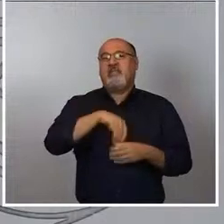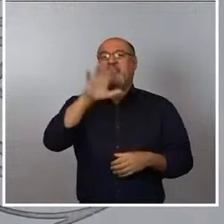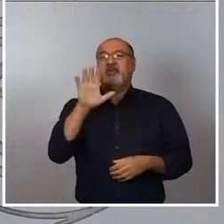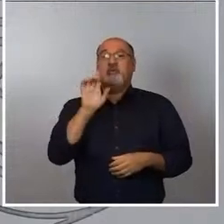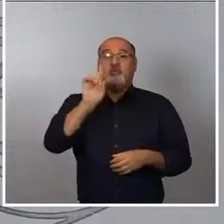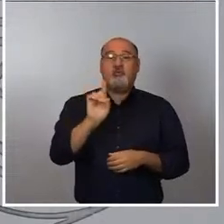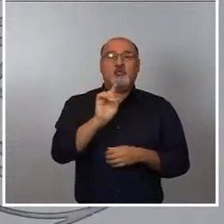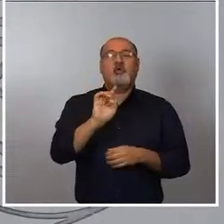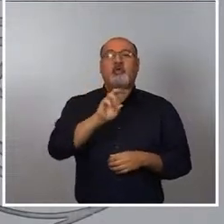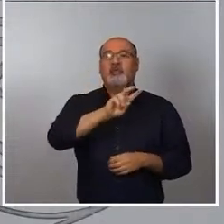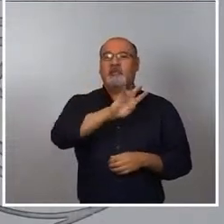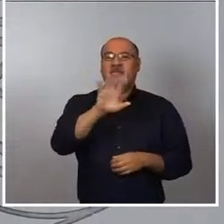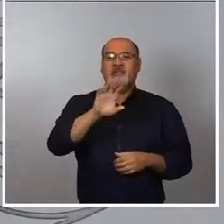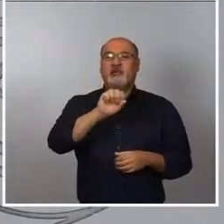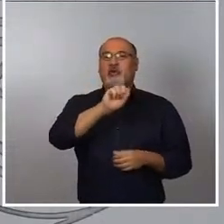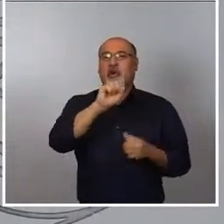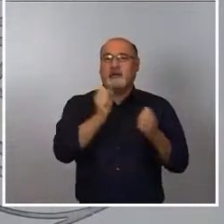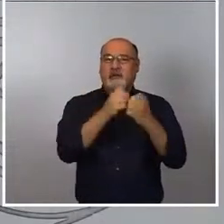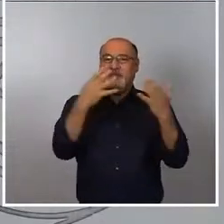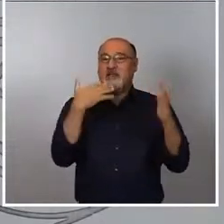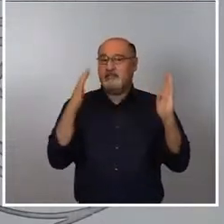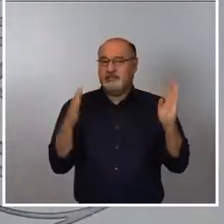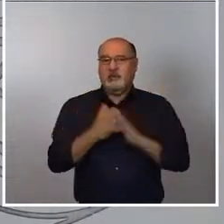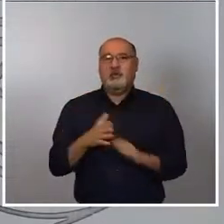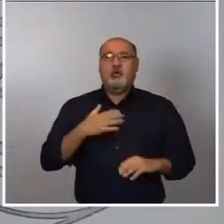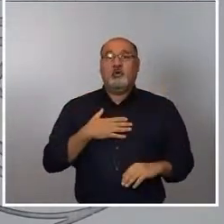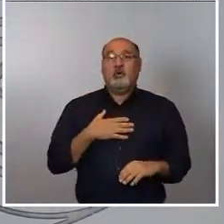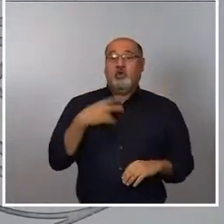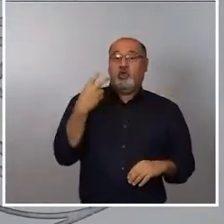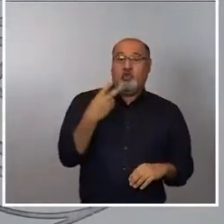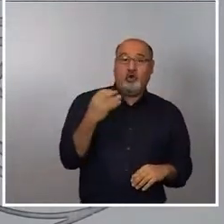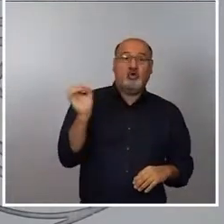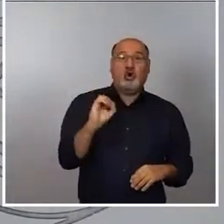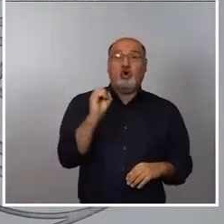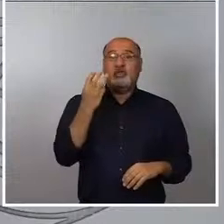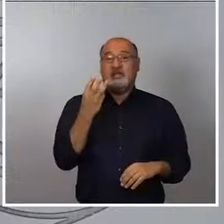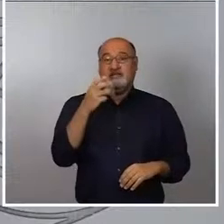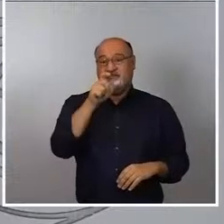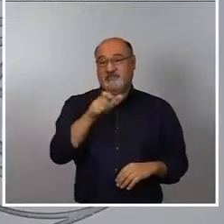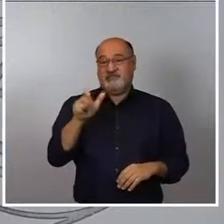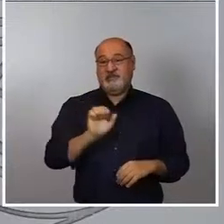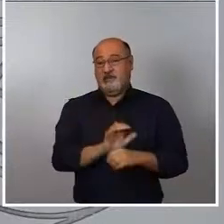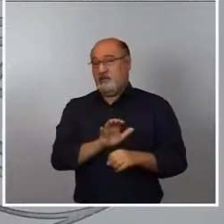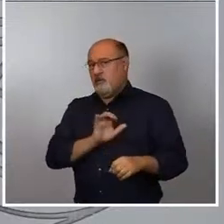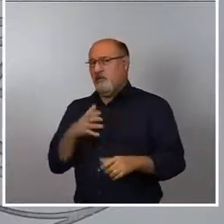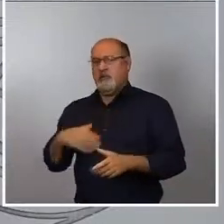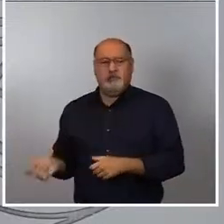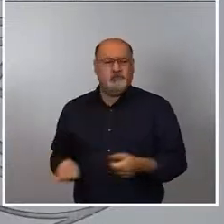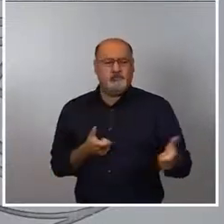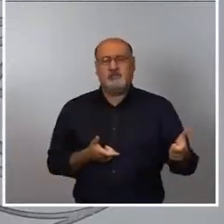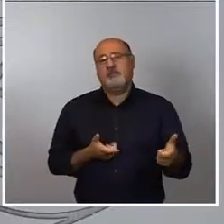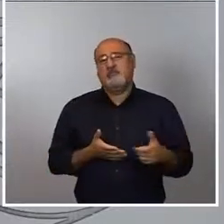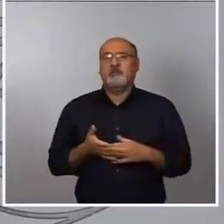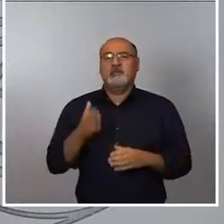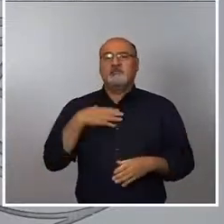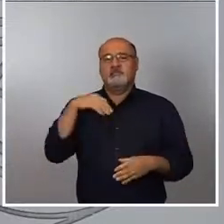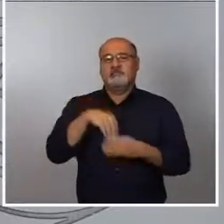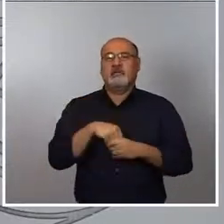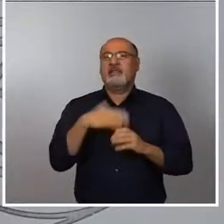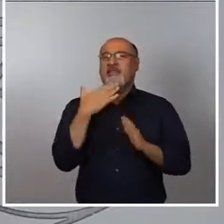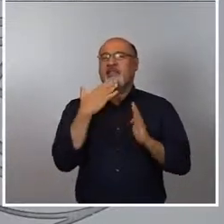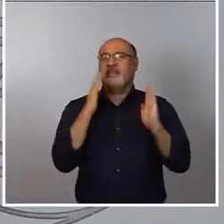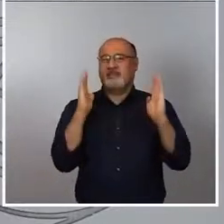hacer y que entre 2 y 3 son los que los casos en los que pueden ingresar en aquellas personas que están en el tramo entre